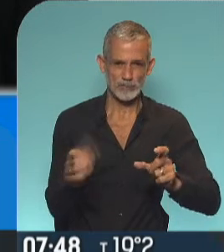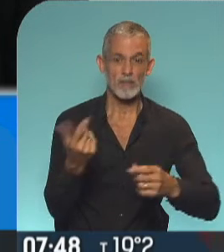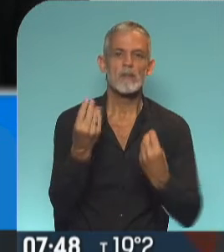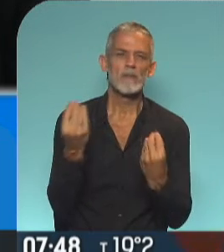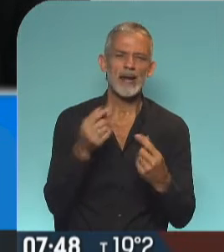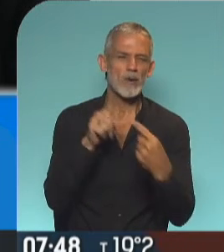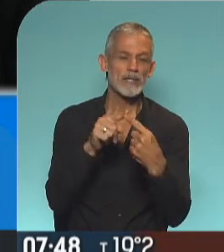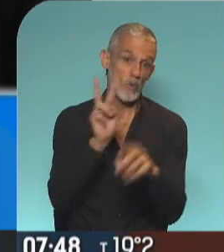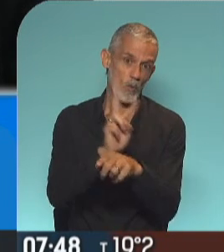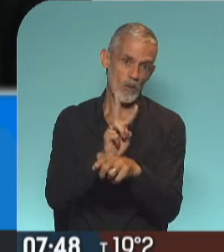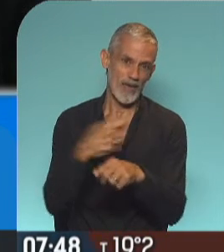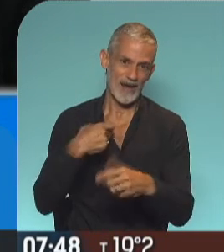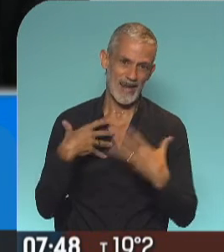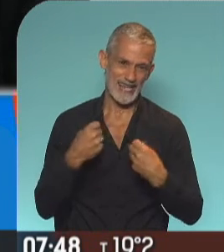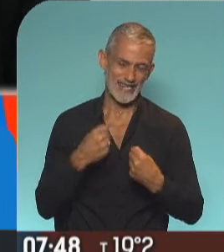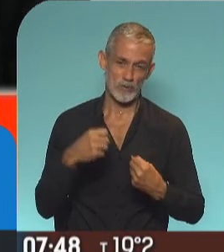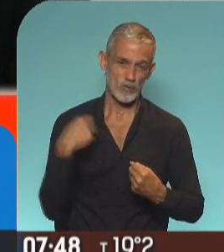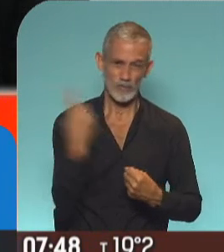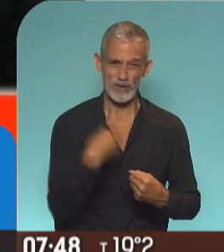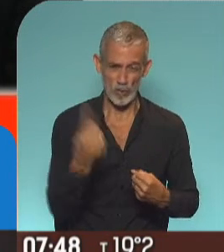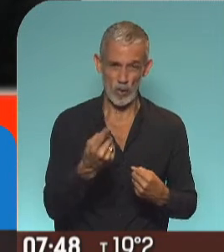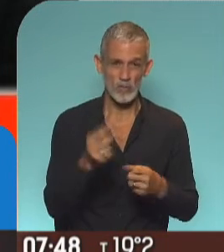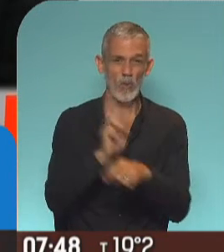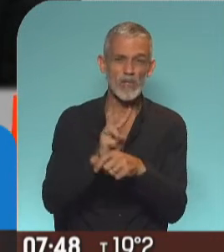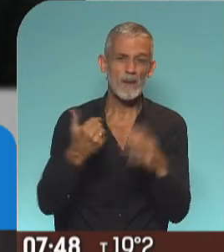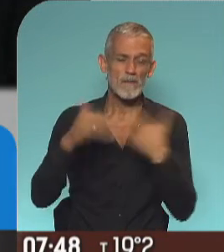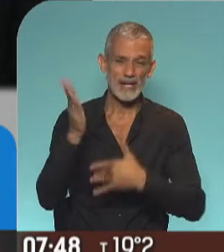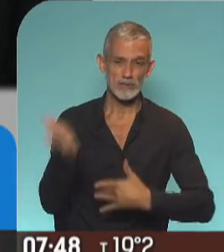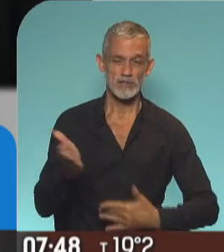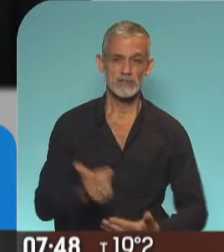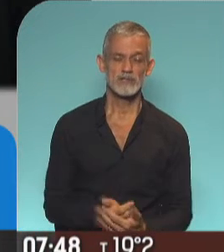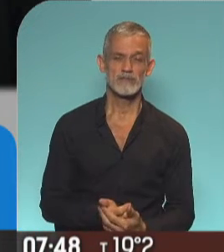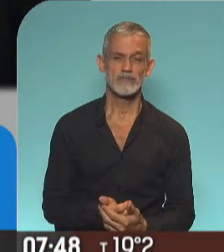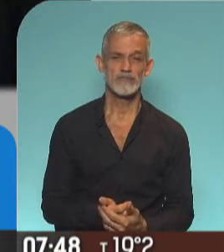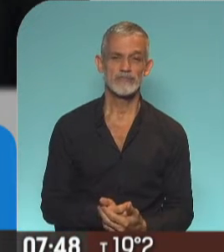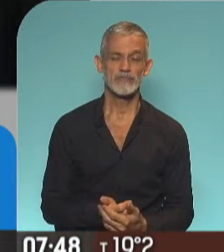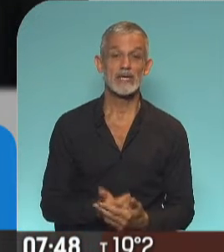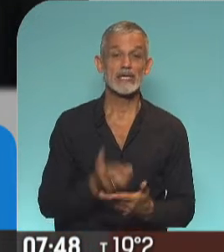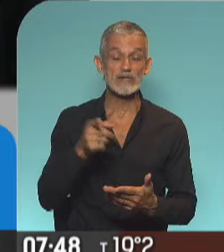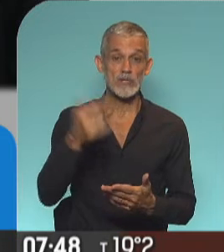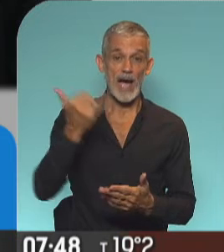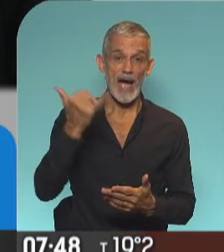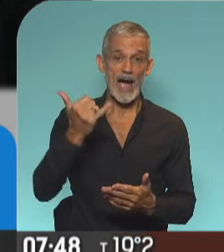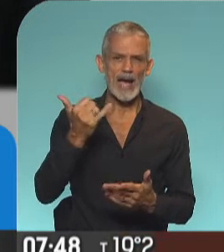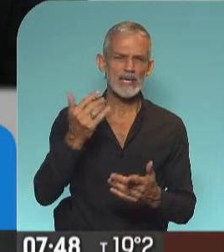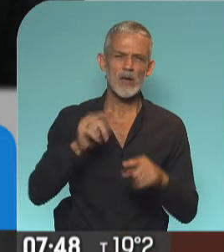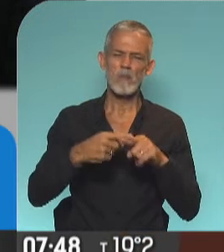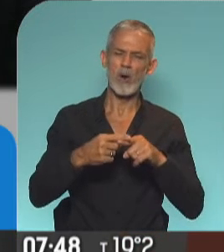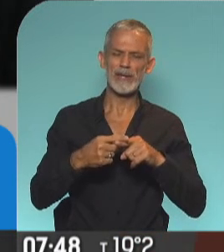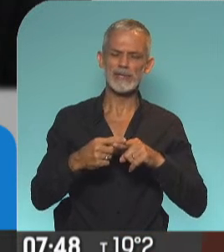cuidar la salud pública y para cuidar a las mayorías, ¿no? Por eso creo que hay en esto un uso político,